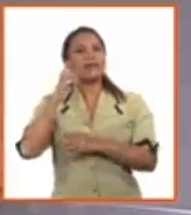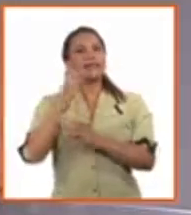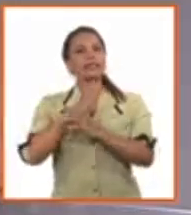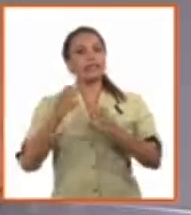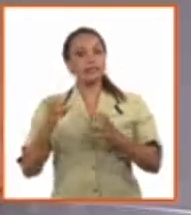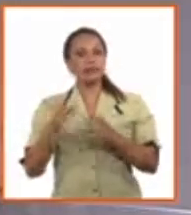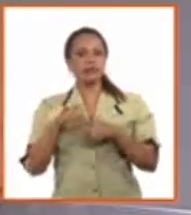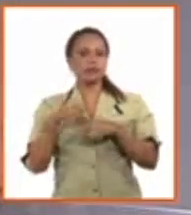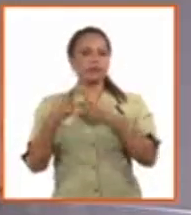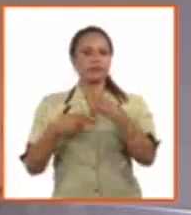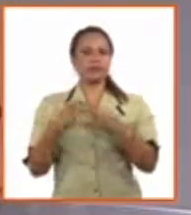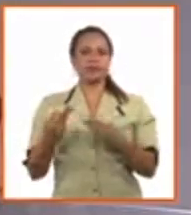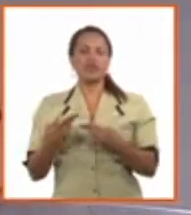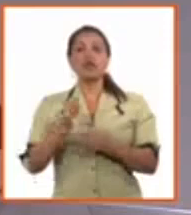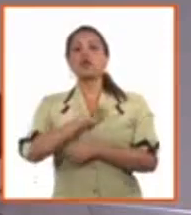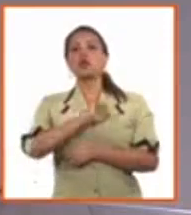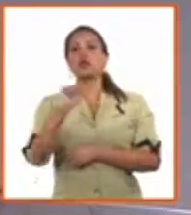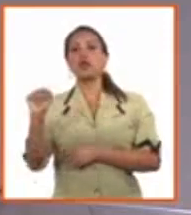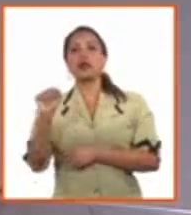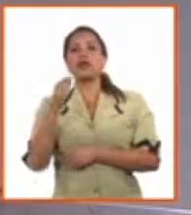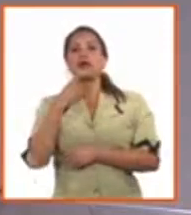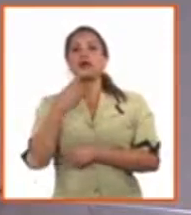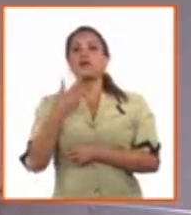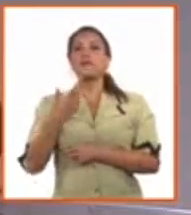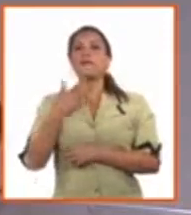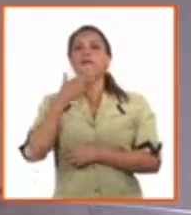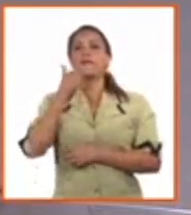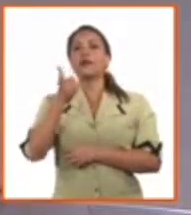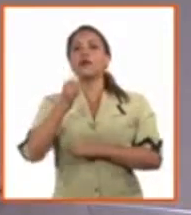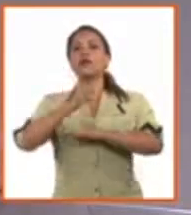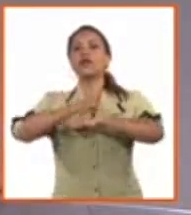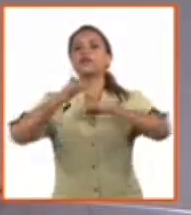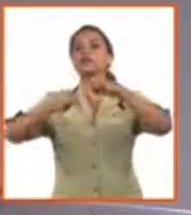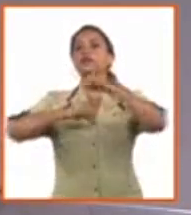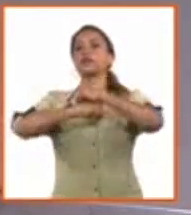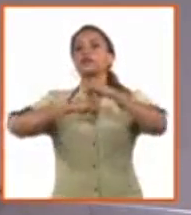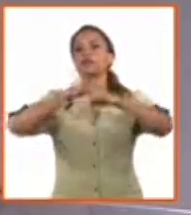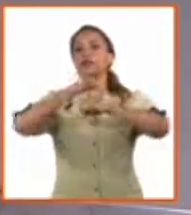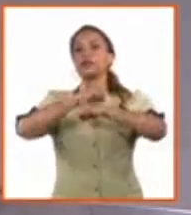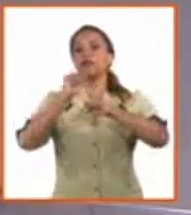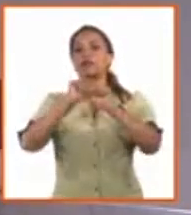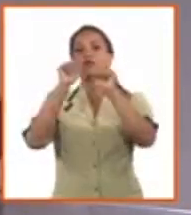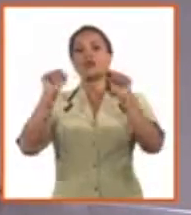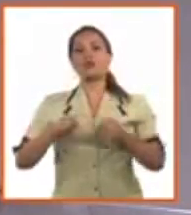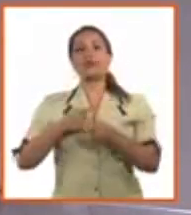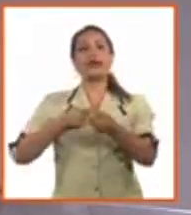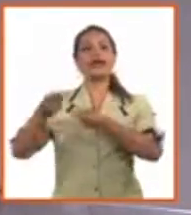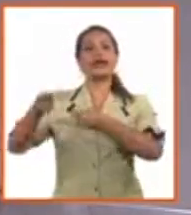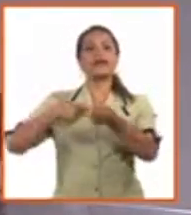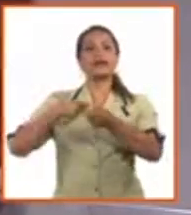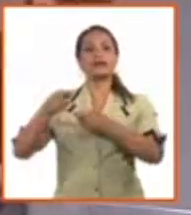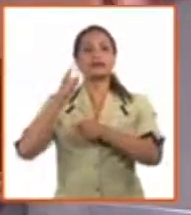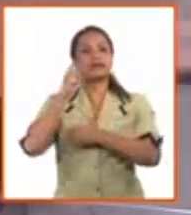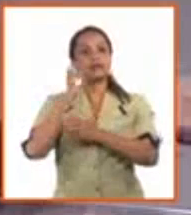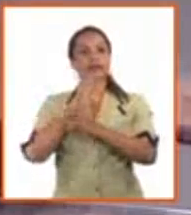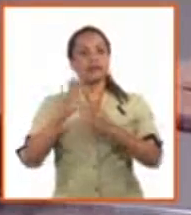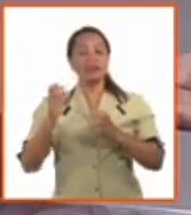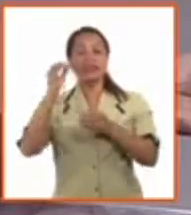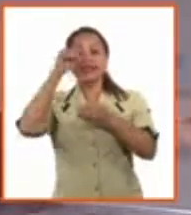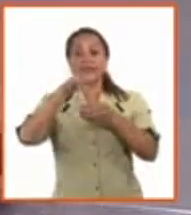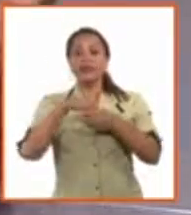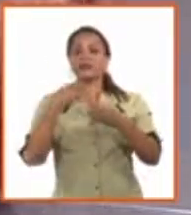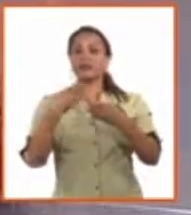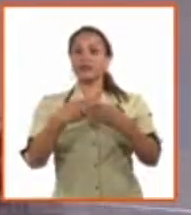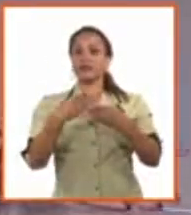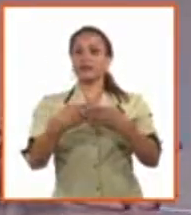ciencia en la gestión de la ciencia tenemos que lograr una mayor articulación una mayor estructuración de los sistemas de gestión de la ciencia en nuestra